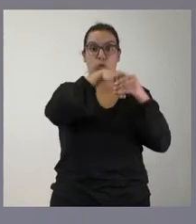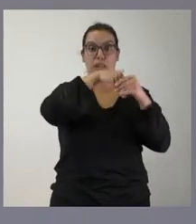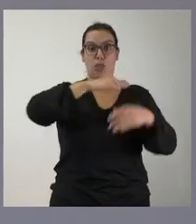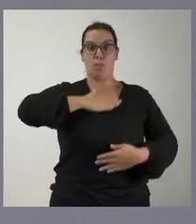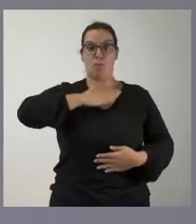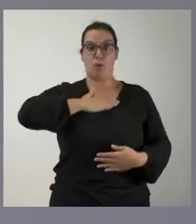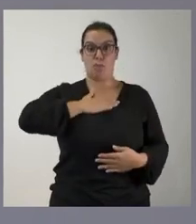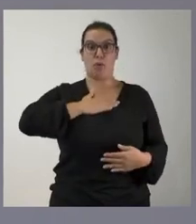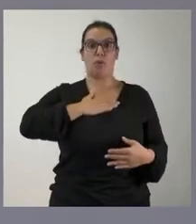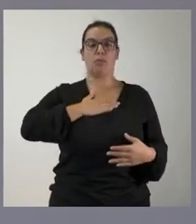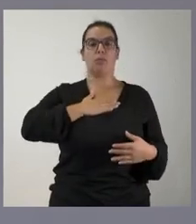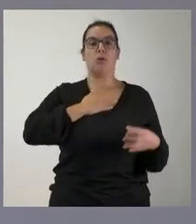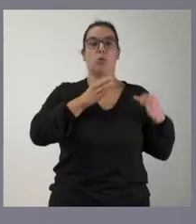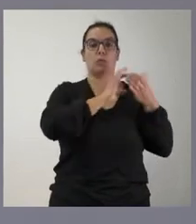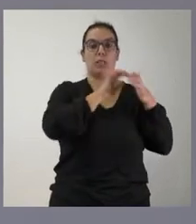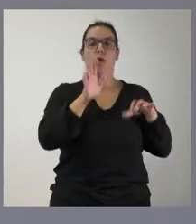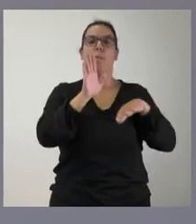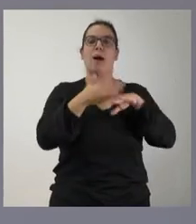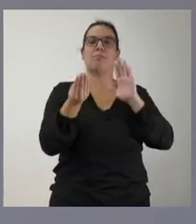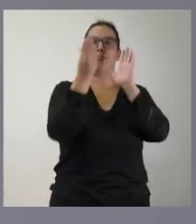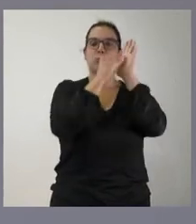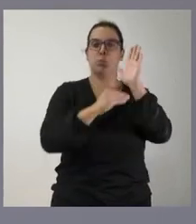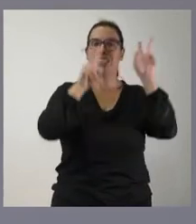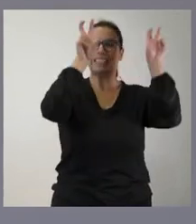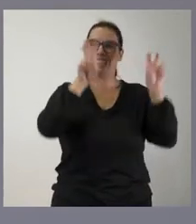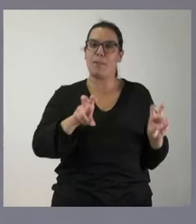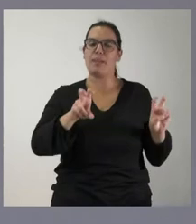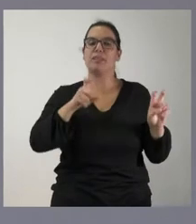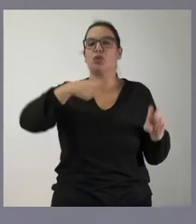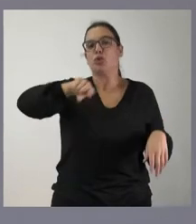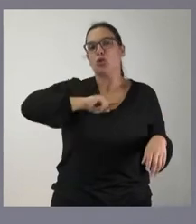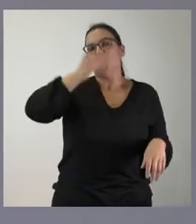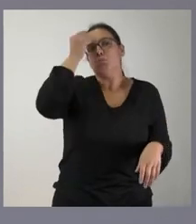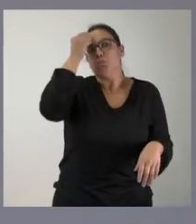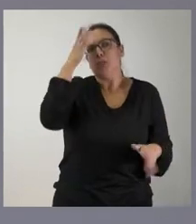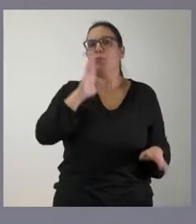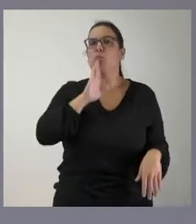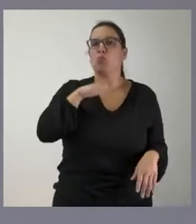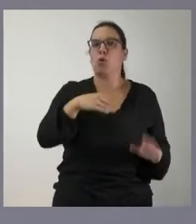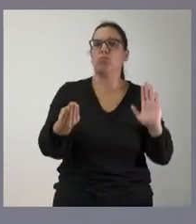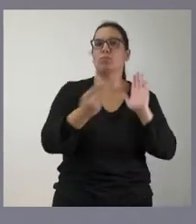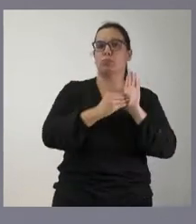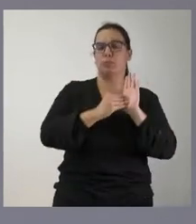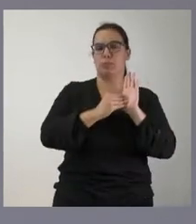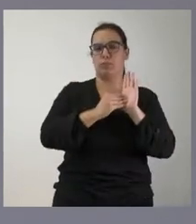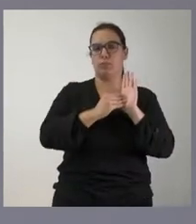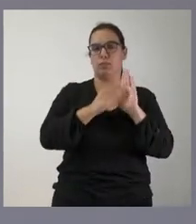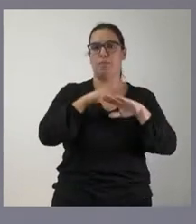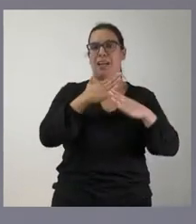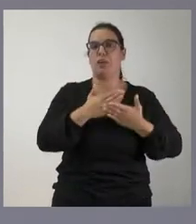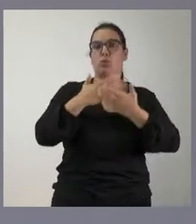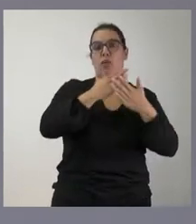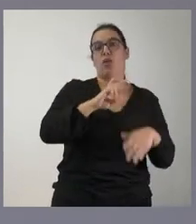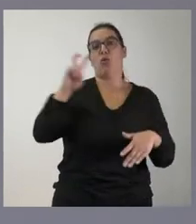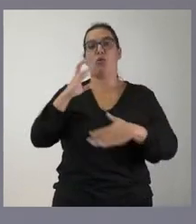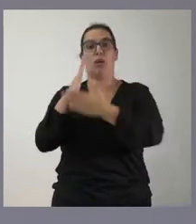el ámbito de la junta de Castilla y León para incluir algunas cuestiones que nosotros consideramos oportuno introducir que algunas otras comunidades